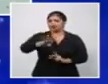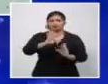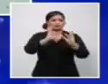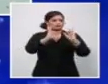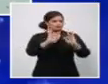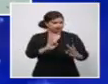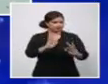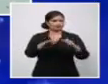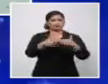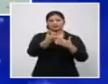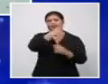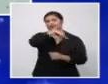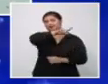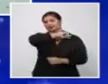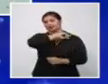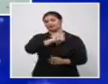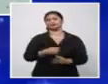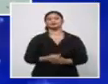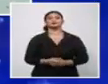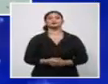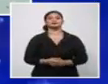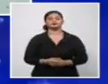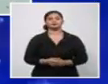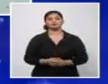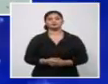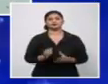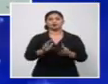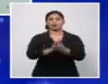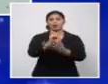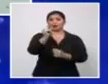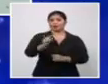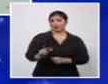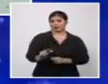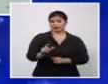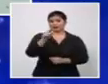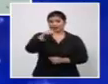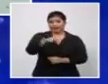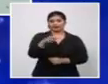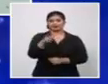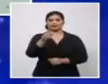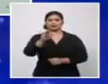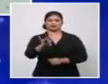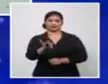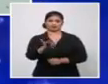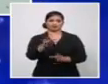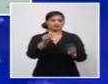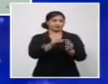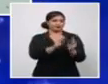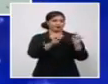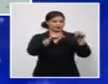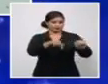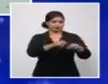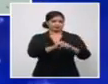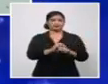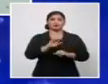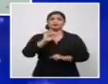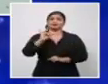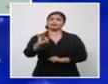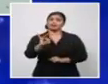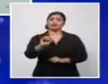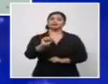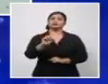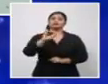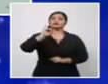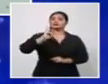ayer. De Mayabeque se diagnostican 17 pacientes autóctonos, 7 de San José, 6 de